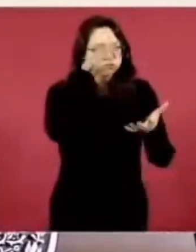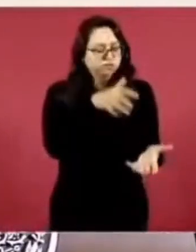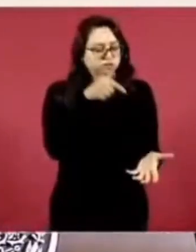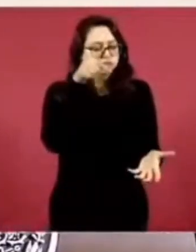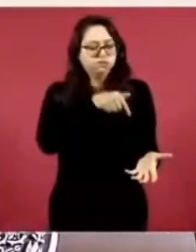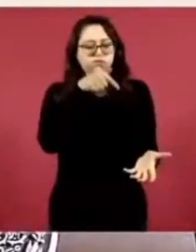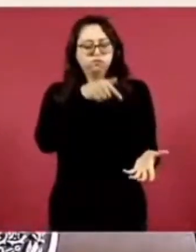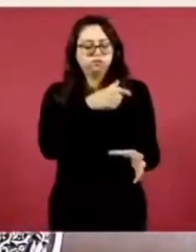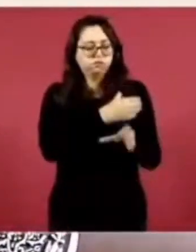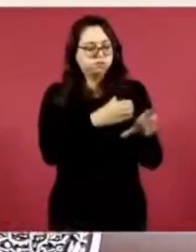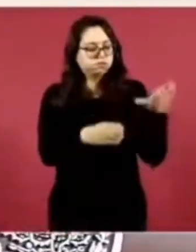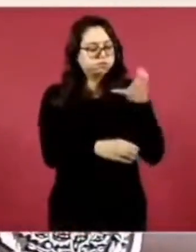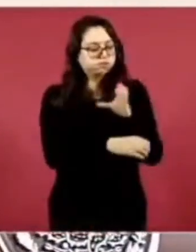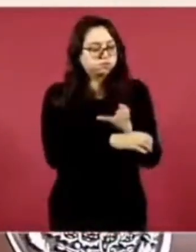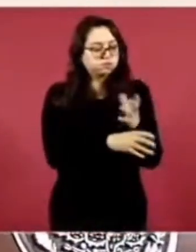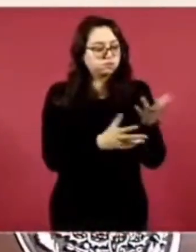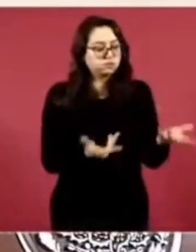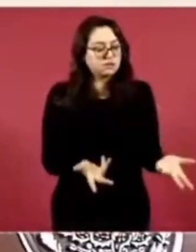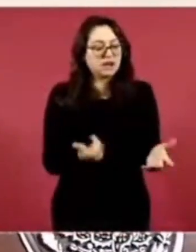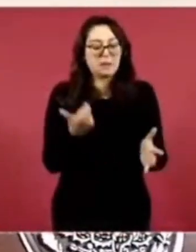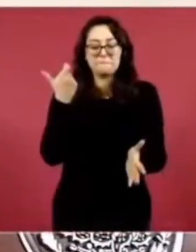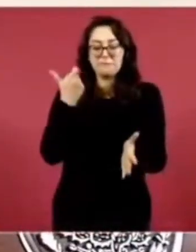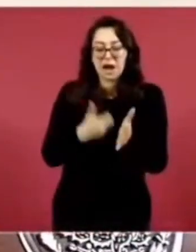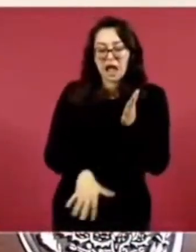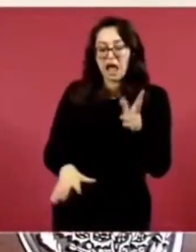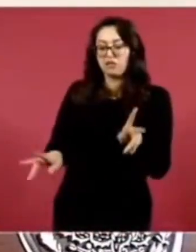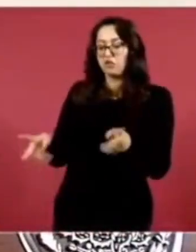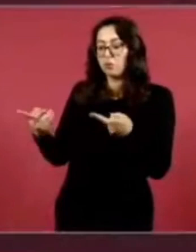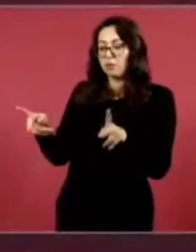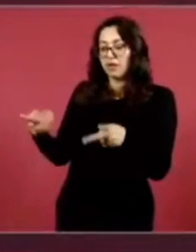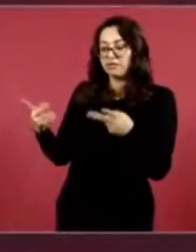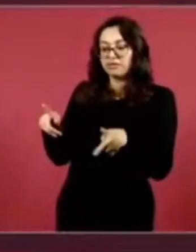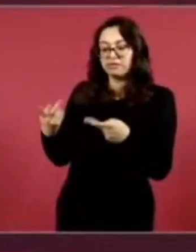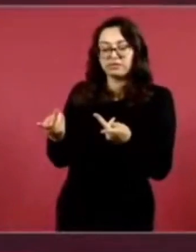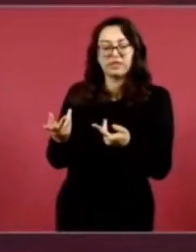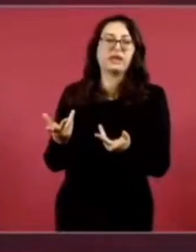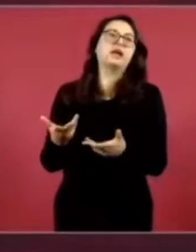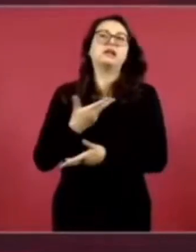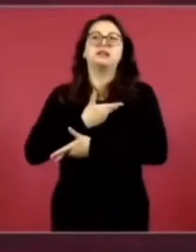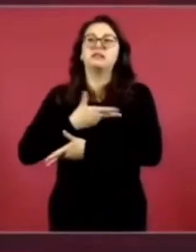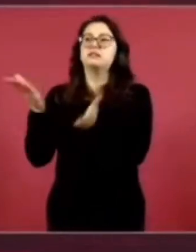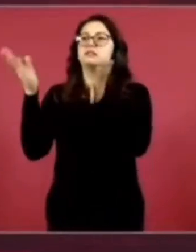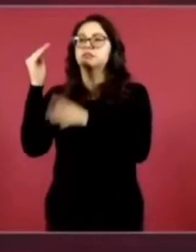vender a bajo precio porque es competencia